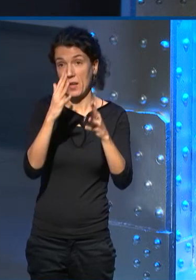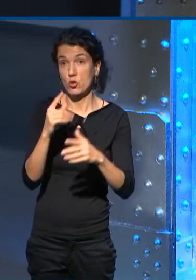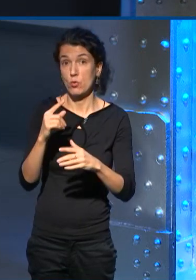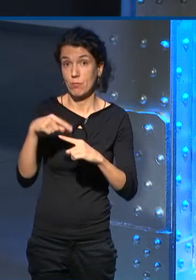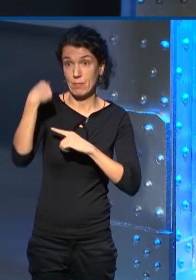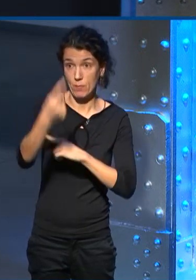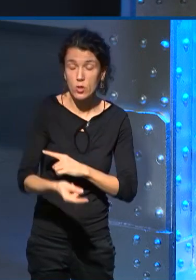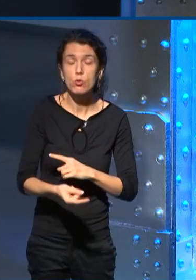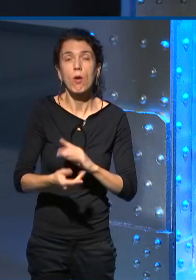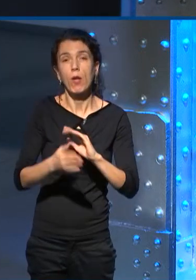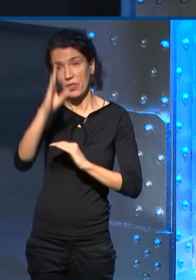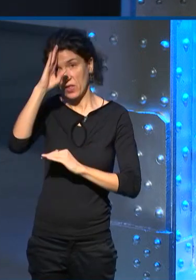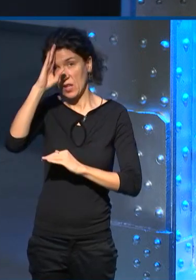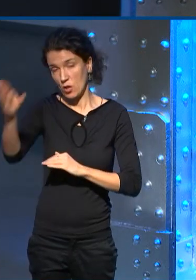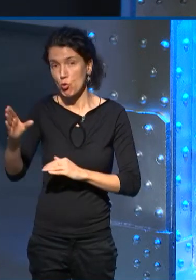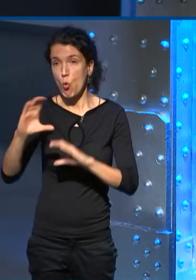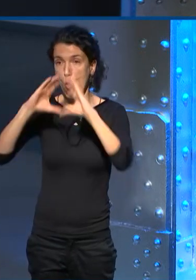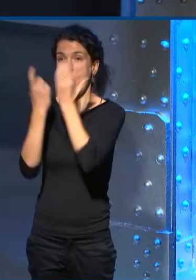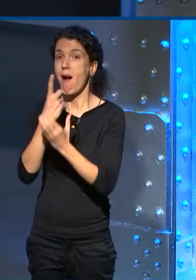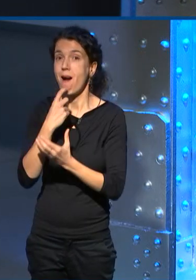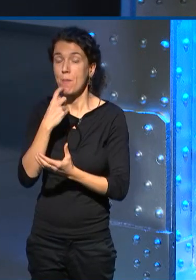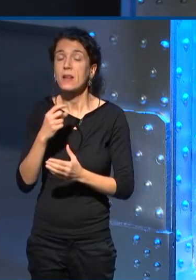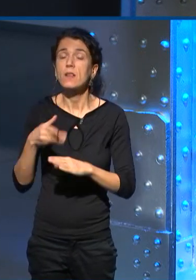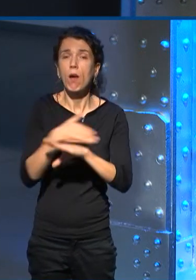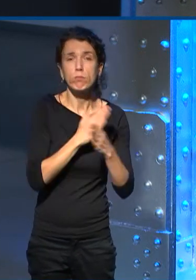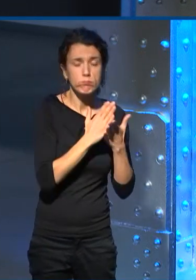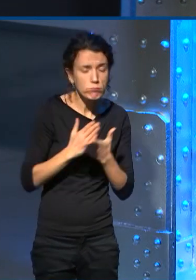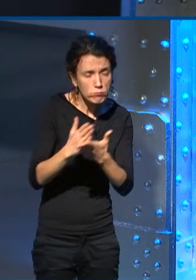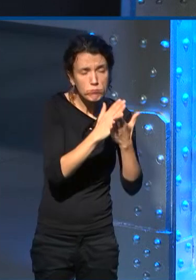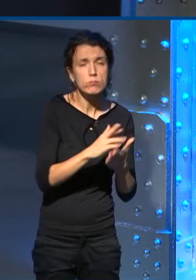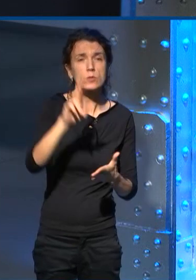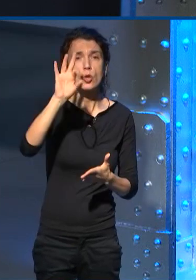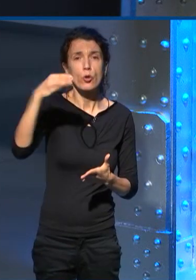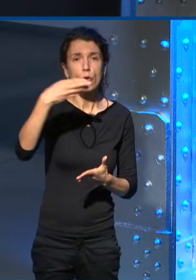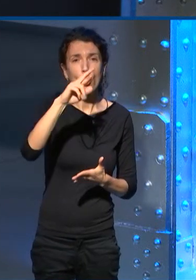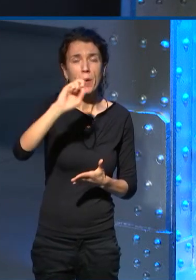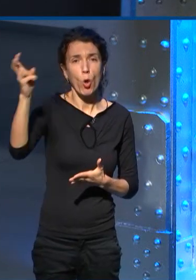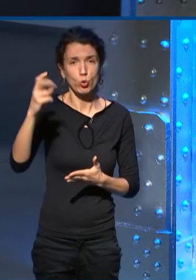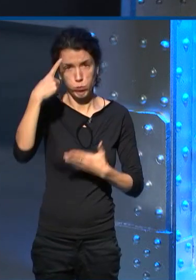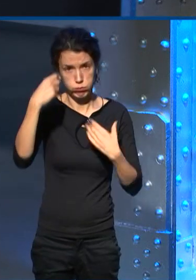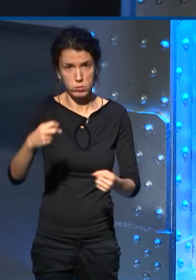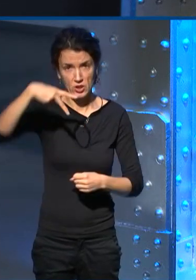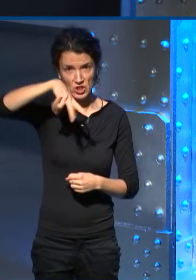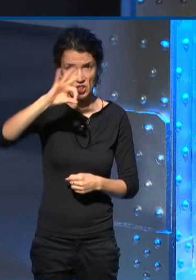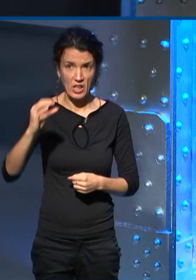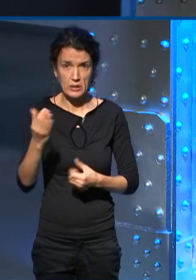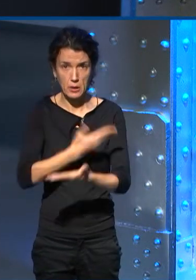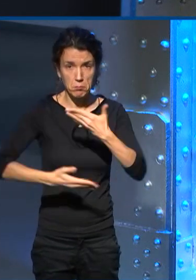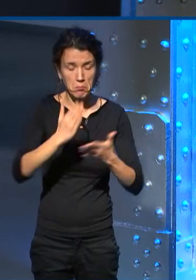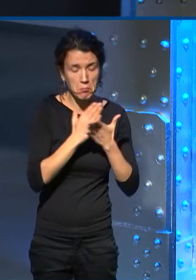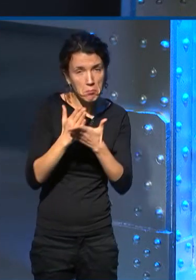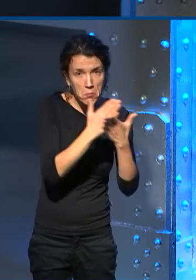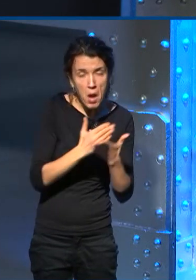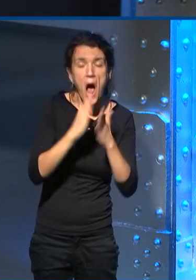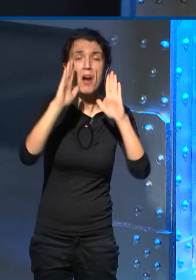iba a ir directamente a Marte. Hubo gente que lo estudió, como este Robert Zubrin, con otro de la NASA, y al final, al año, se